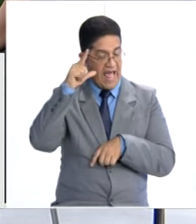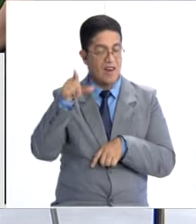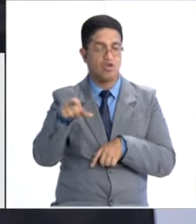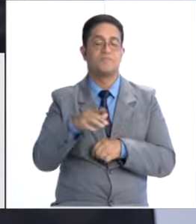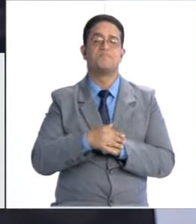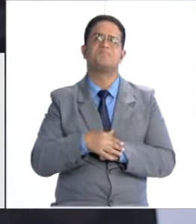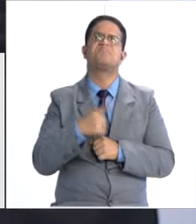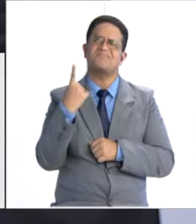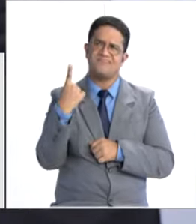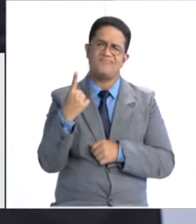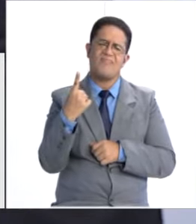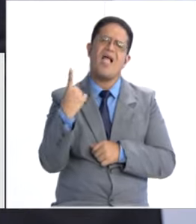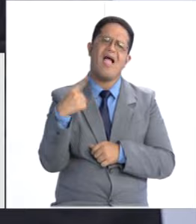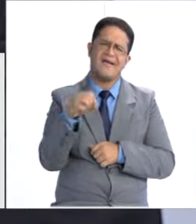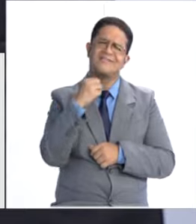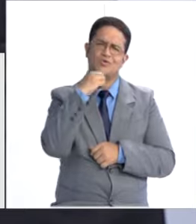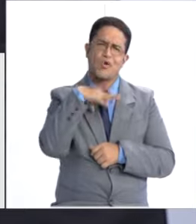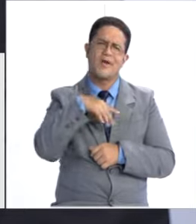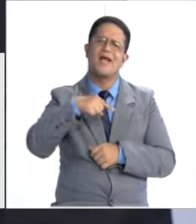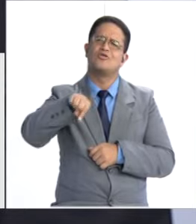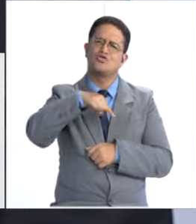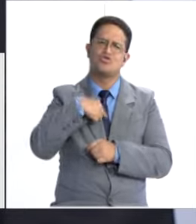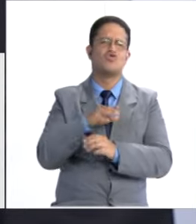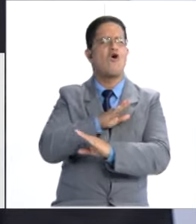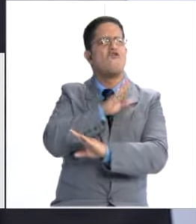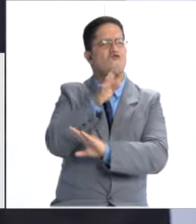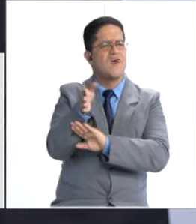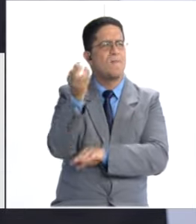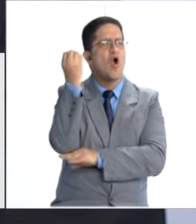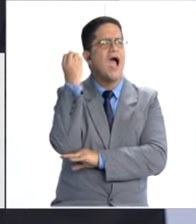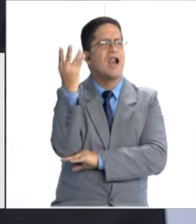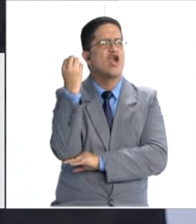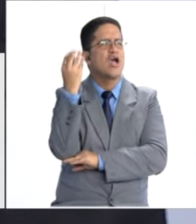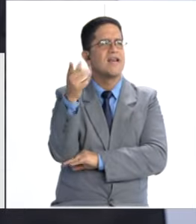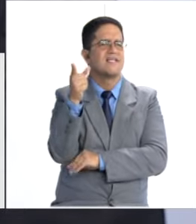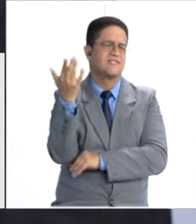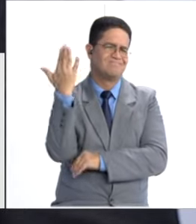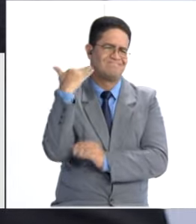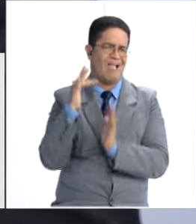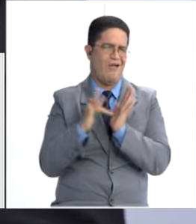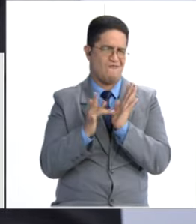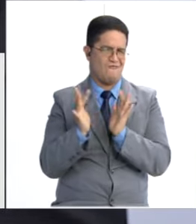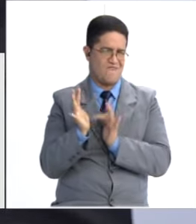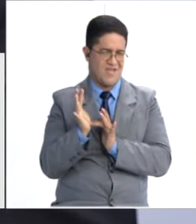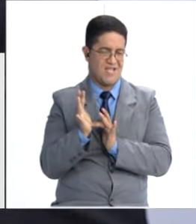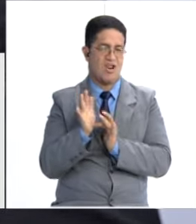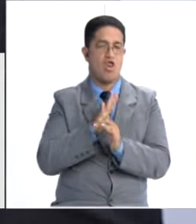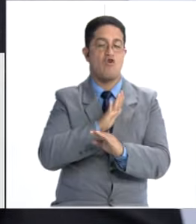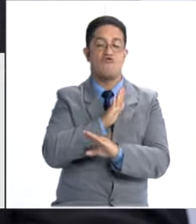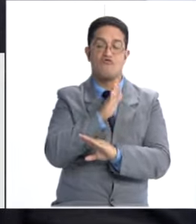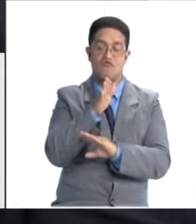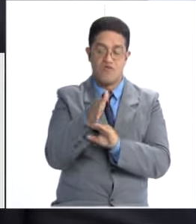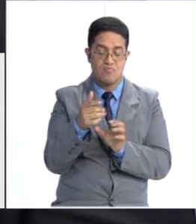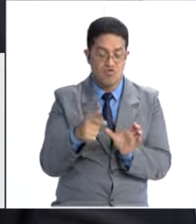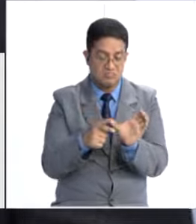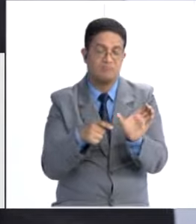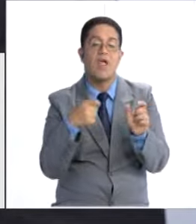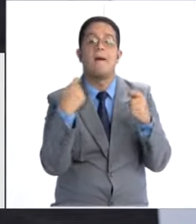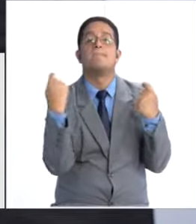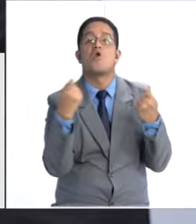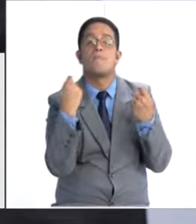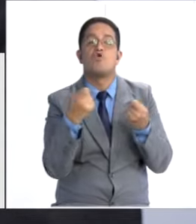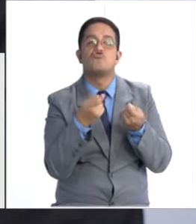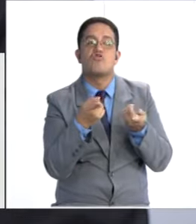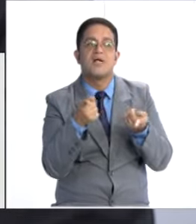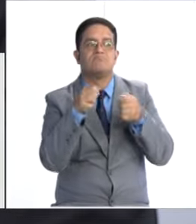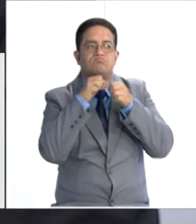chévere, que cuando participamos en el Congreso de Ginecología y Obstetricia en abril, nosotros fuimos con ese producto a promocionarlo y darlo a conocer